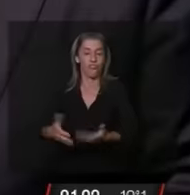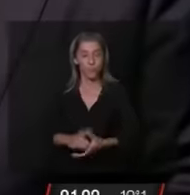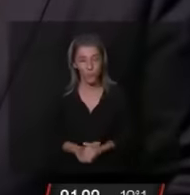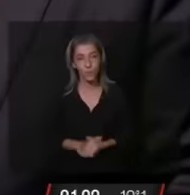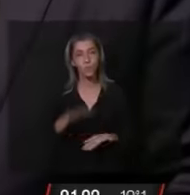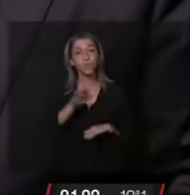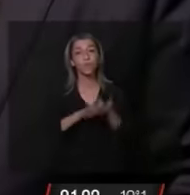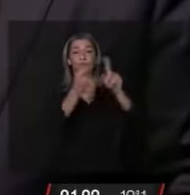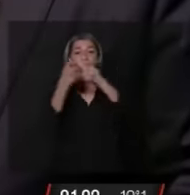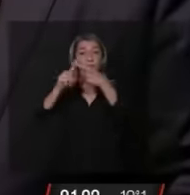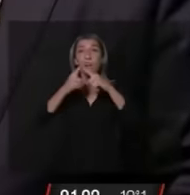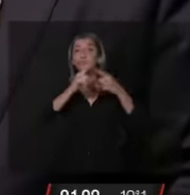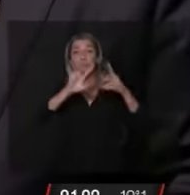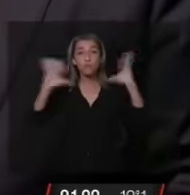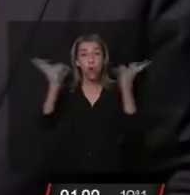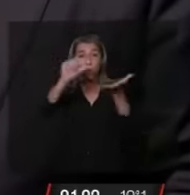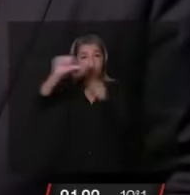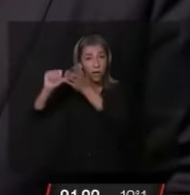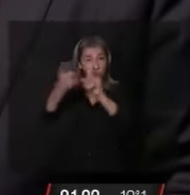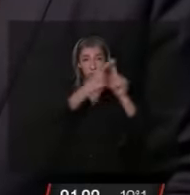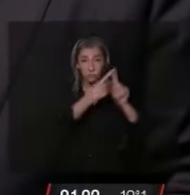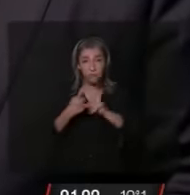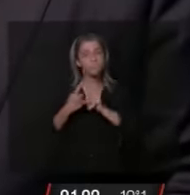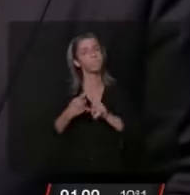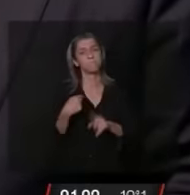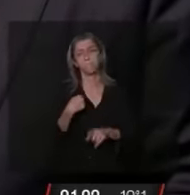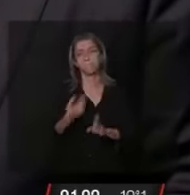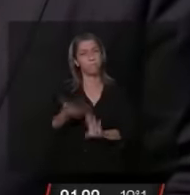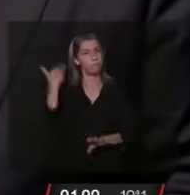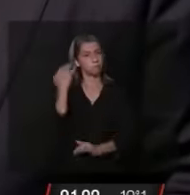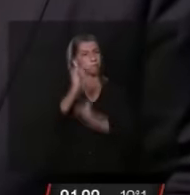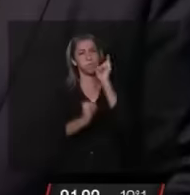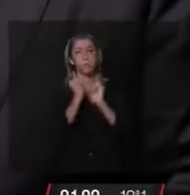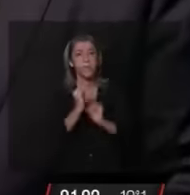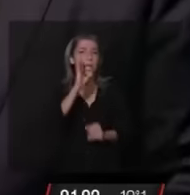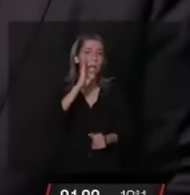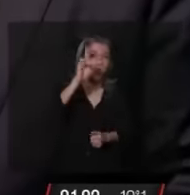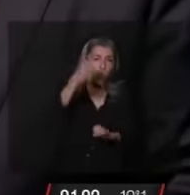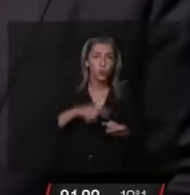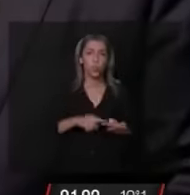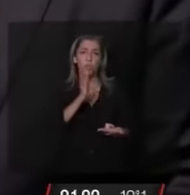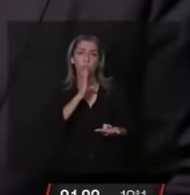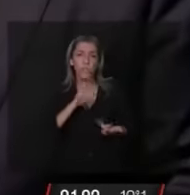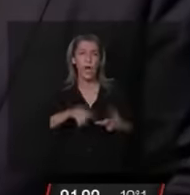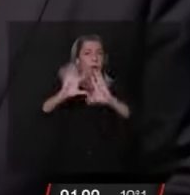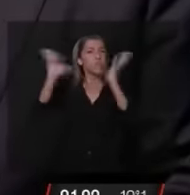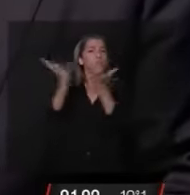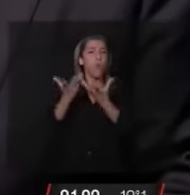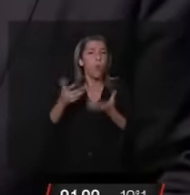con las relaciones internacionales, sistemáticamente he señalado mi alineación con Estados Unidos, con Israel y con el mundo